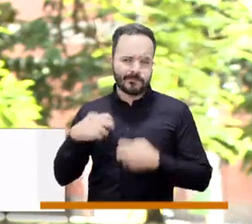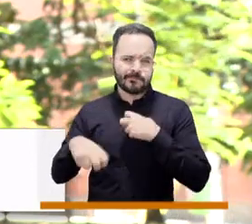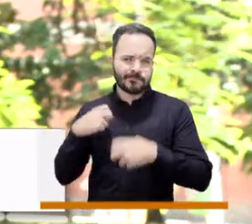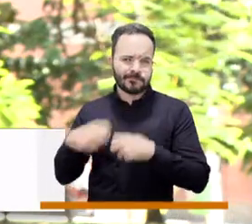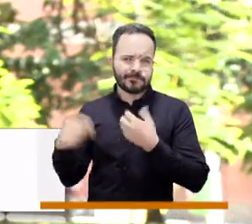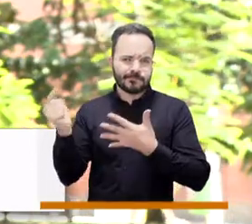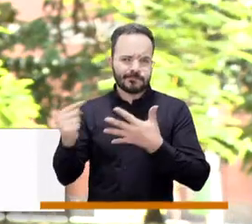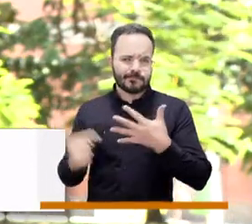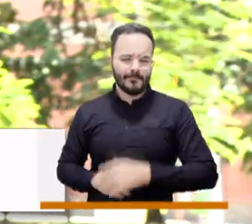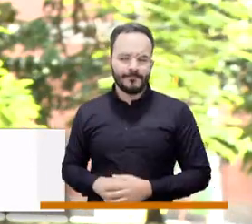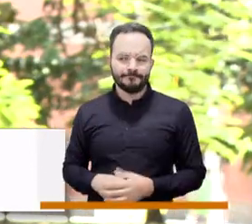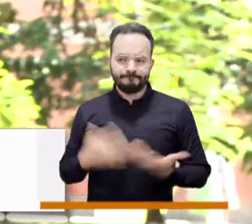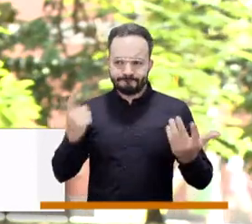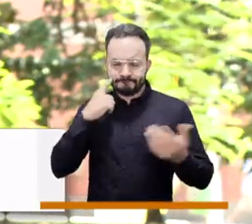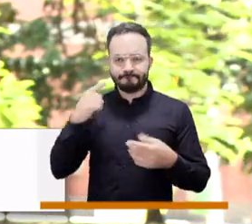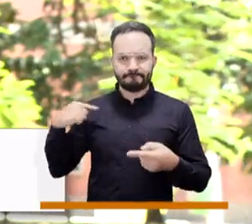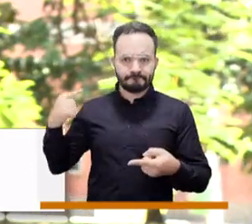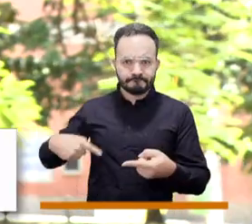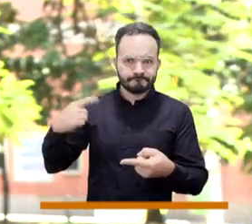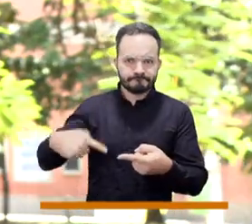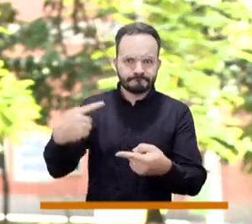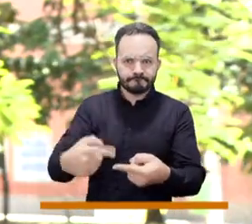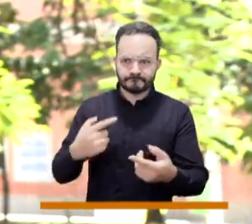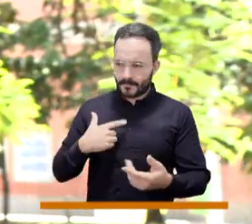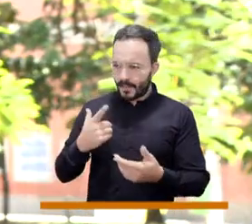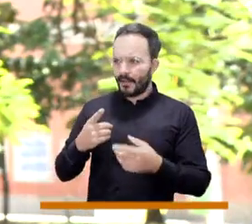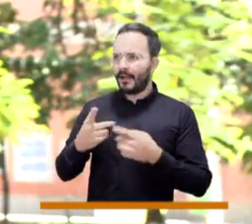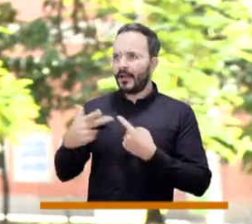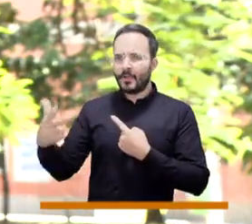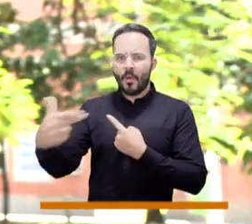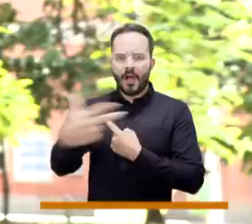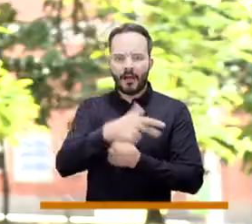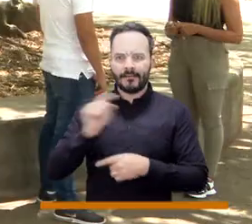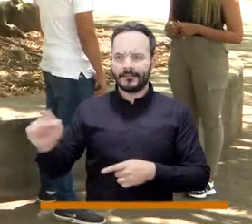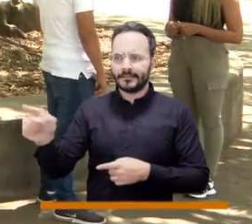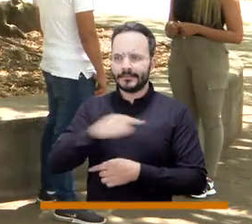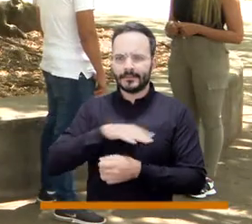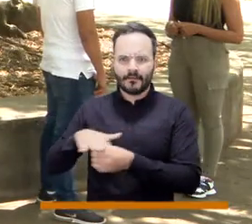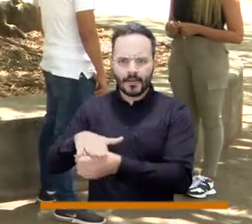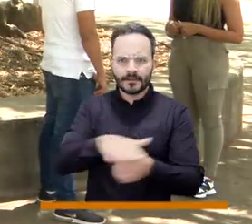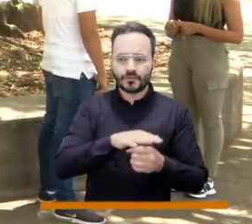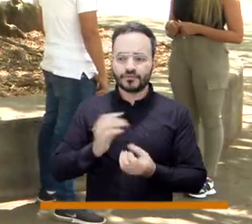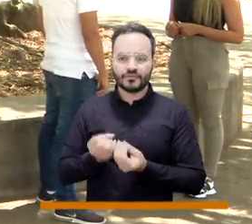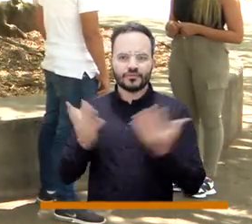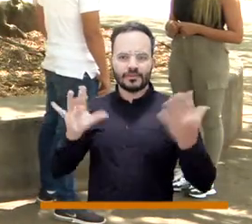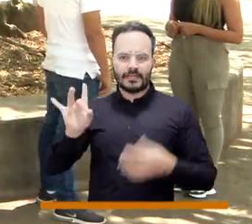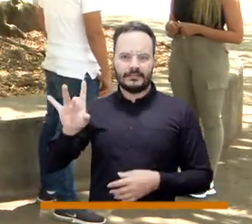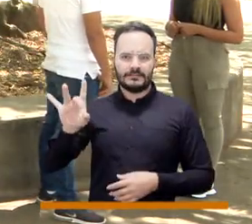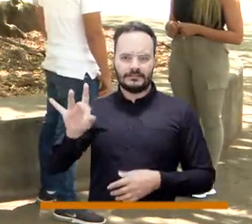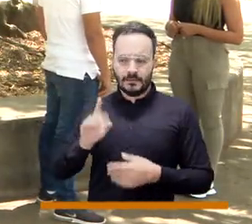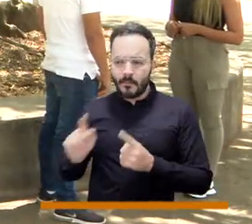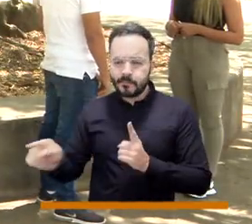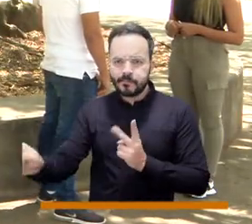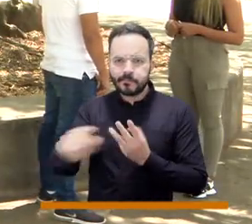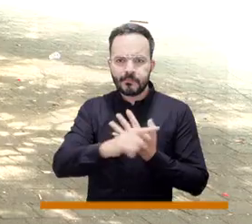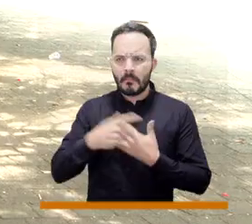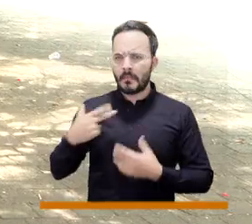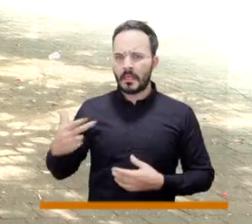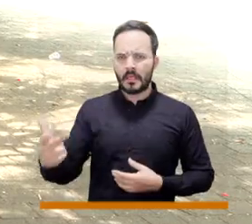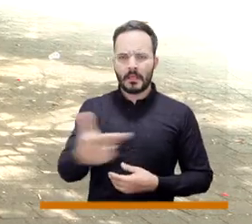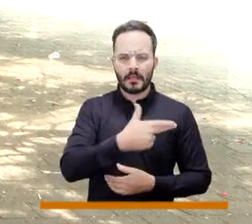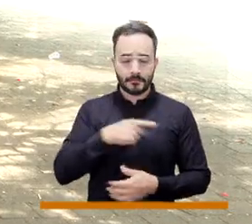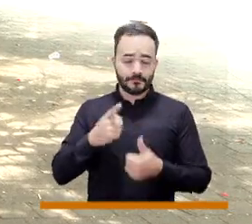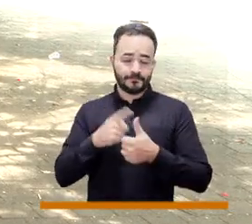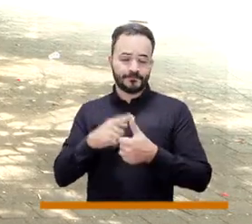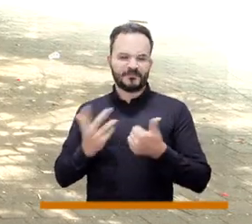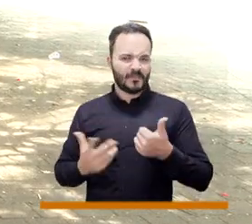problemáticas que se repiten en cada uno de los 15 barrios que tenemos en la comuna. Tenemos medio ambiente, hay una